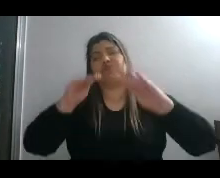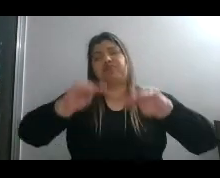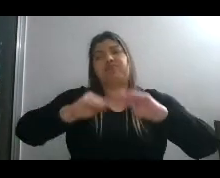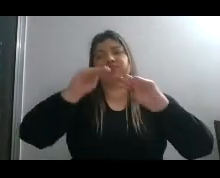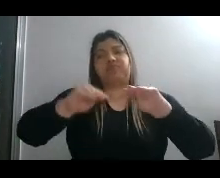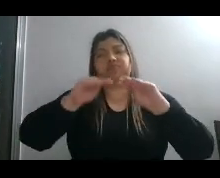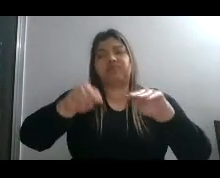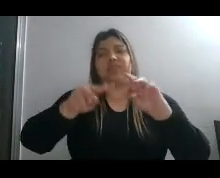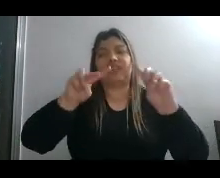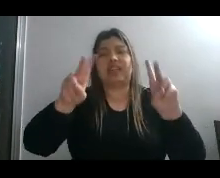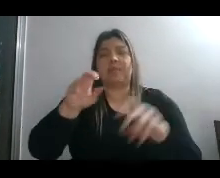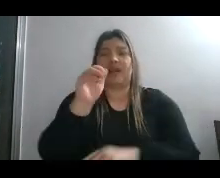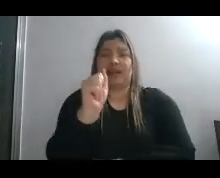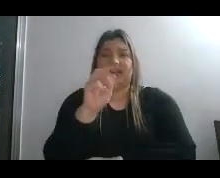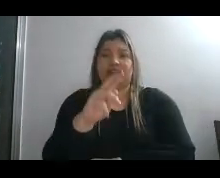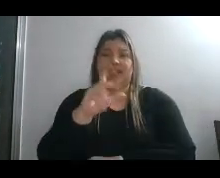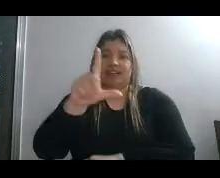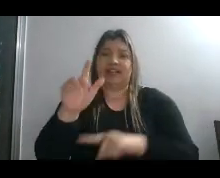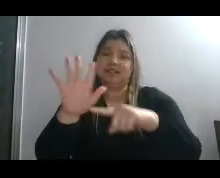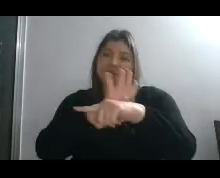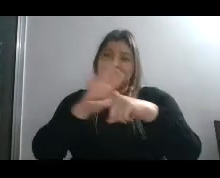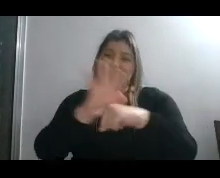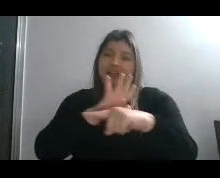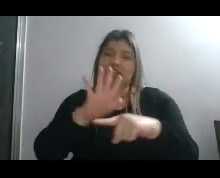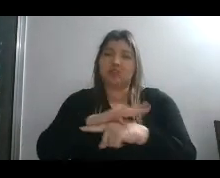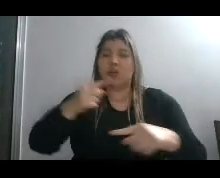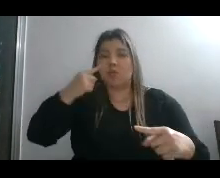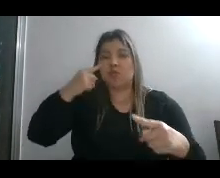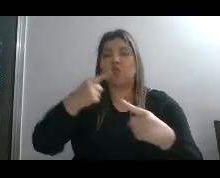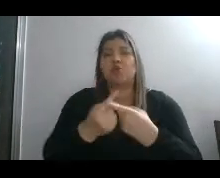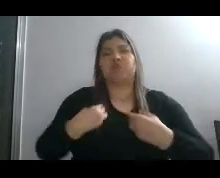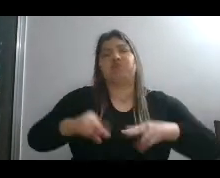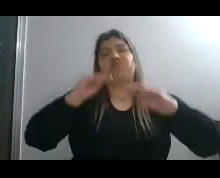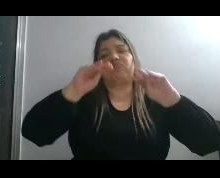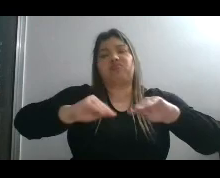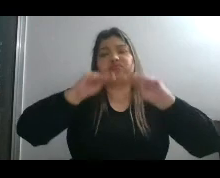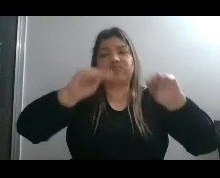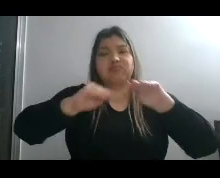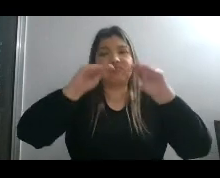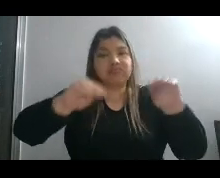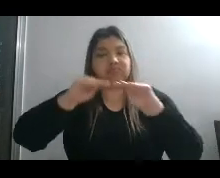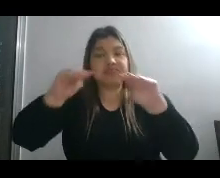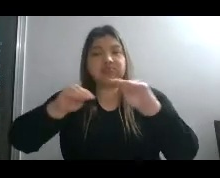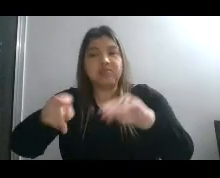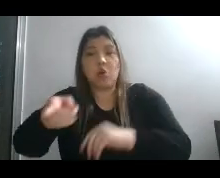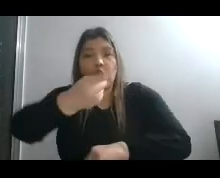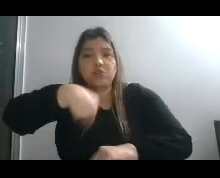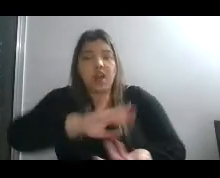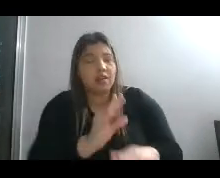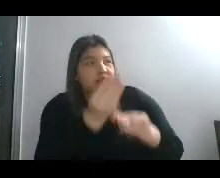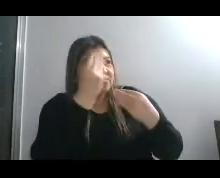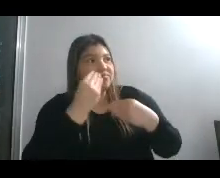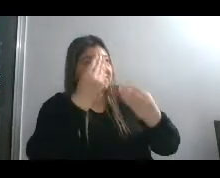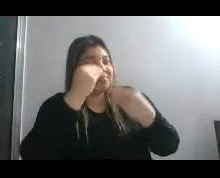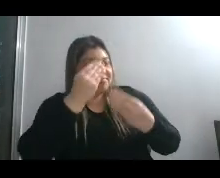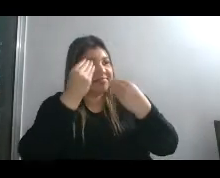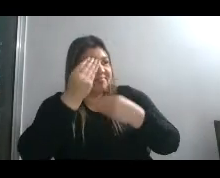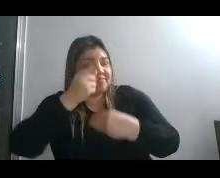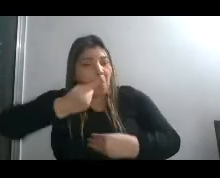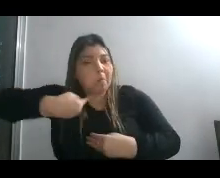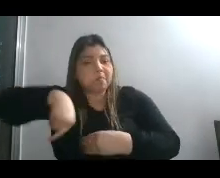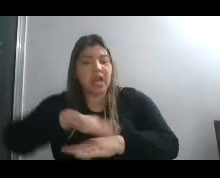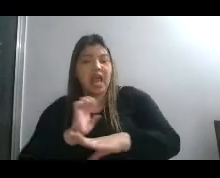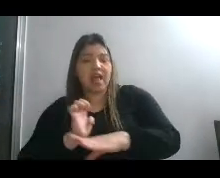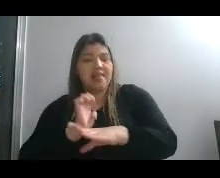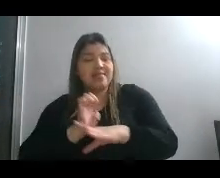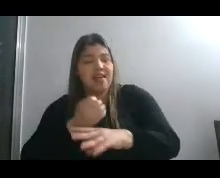diseñados para brindarles información y conocimiento que les permitan sumar a las acciones que ustedes están llevando a cabo en sus organizaciones.